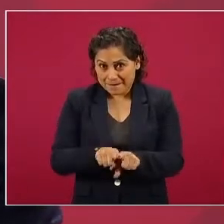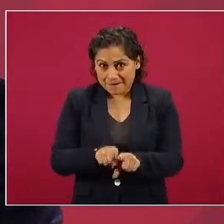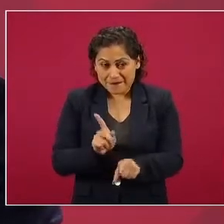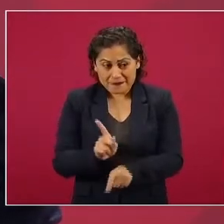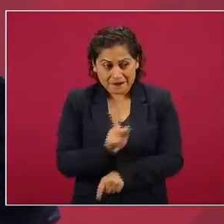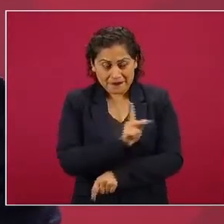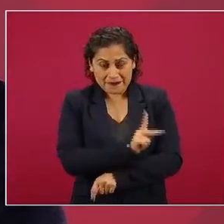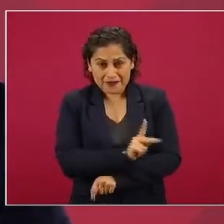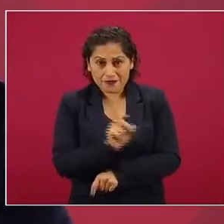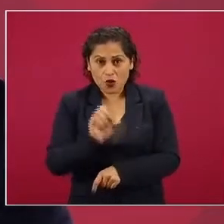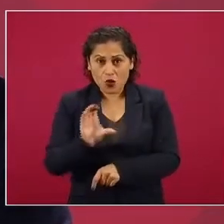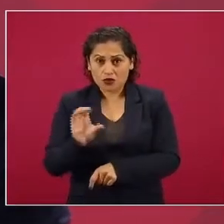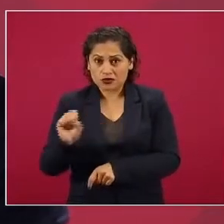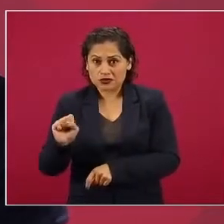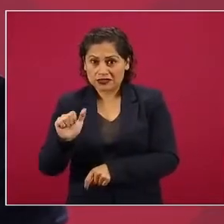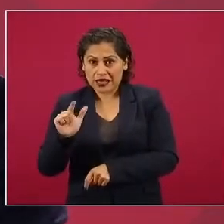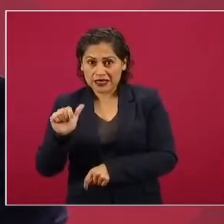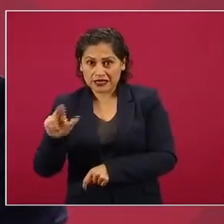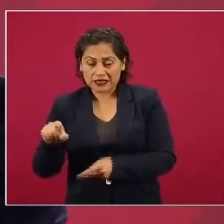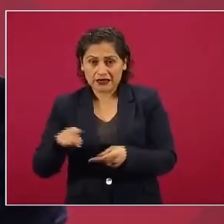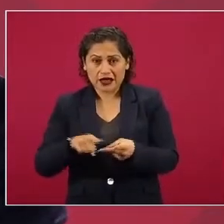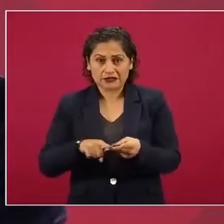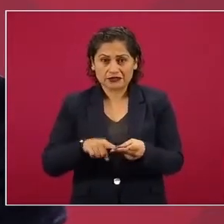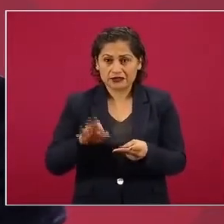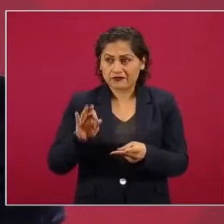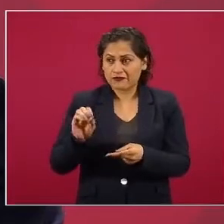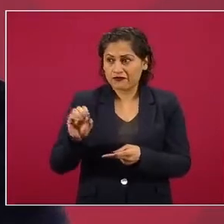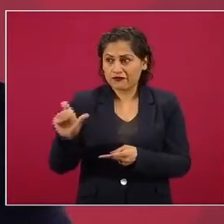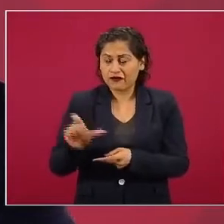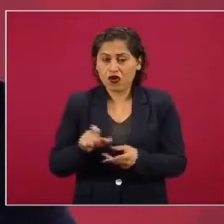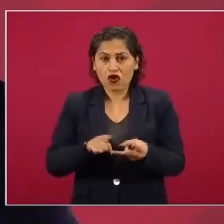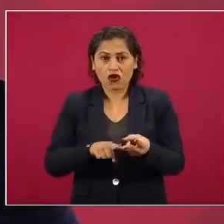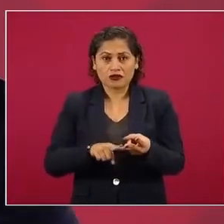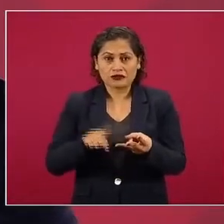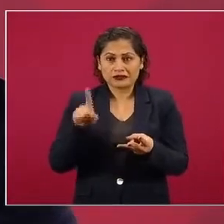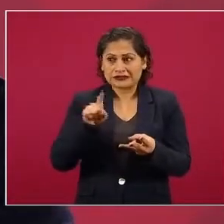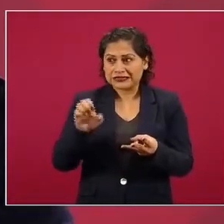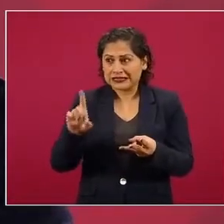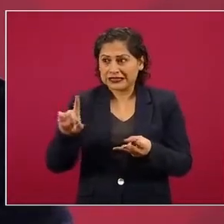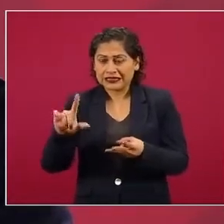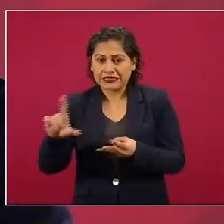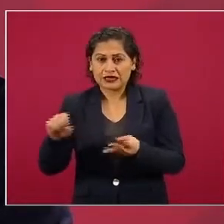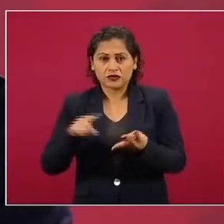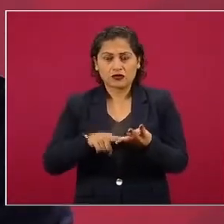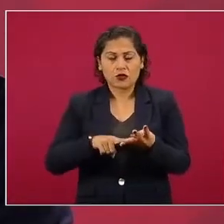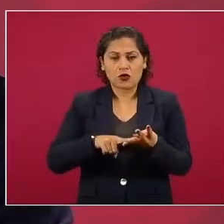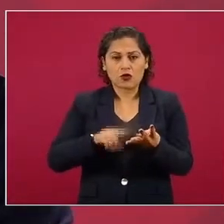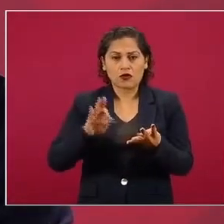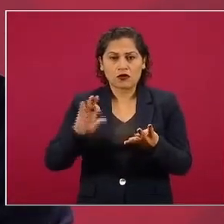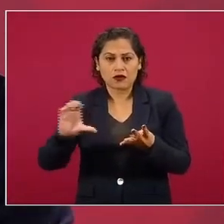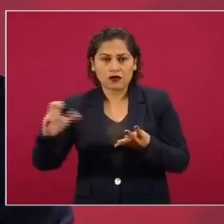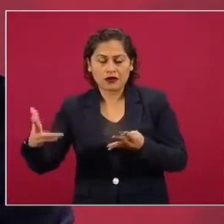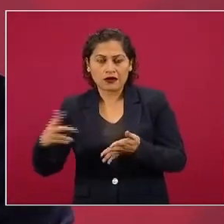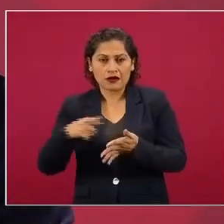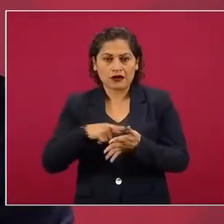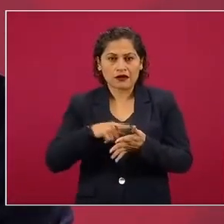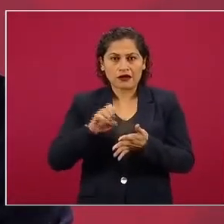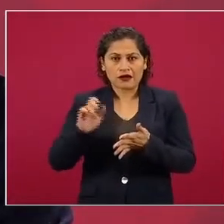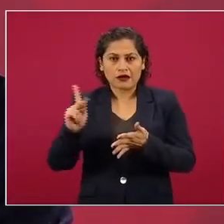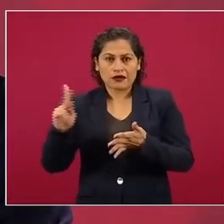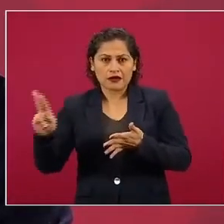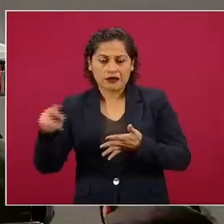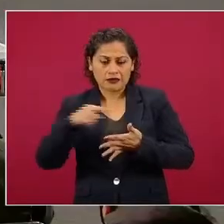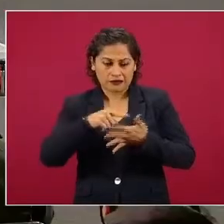no soy Zedillo, no soy Fox, no soy Calderón, no soy Peña Nieto.